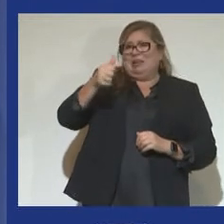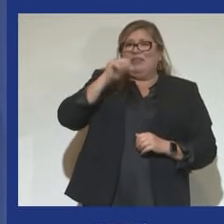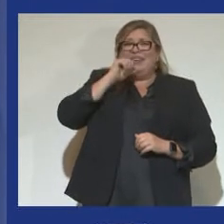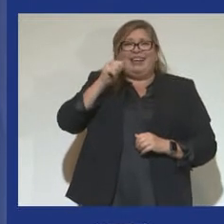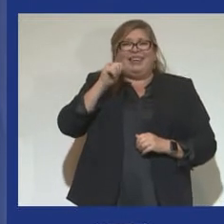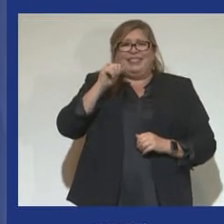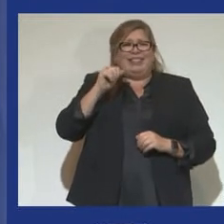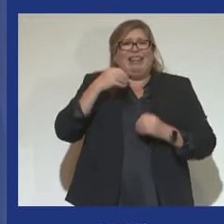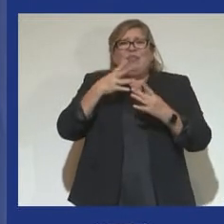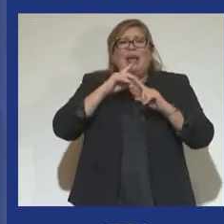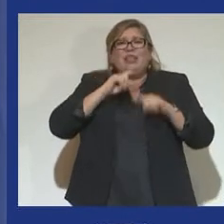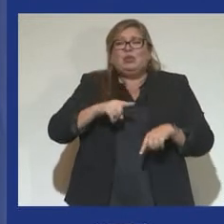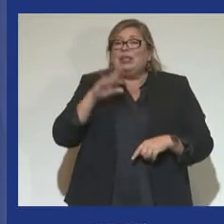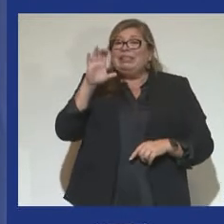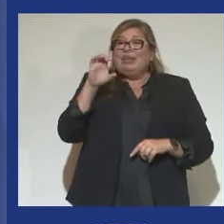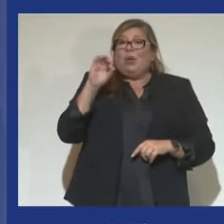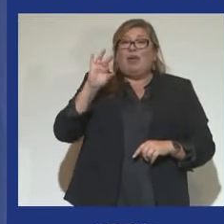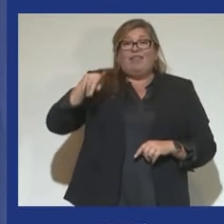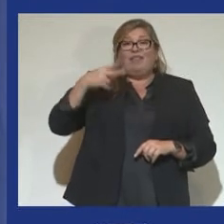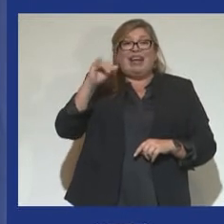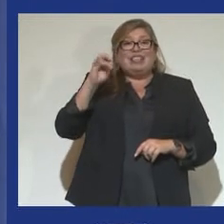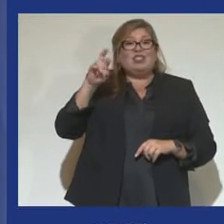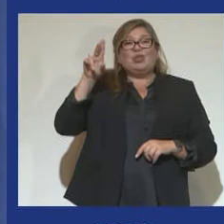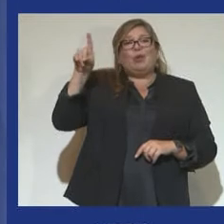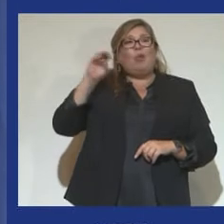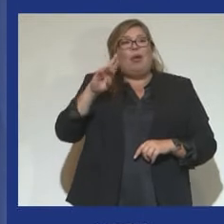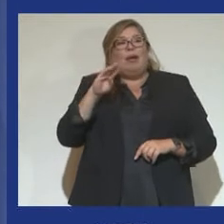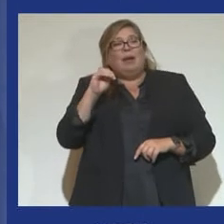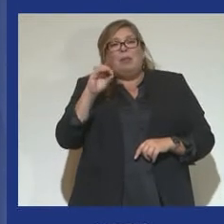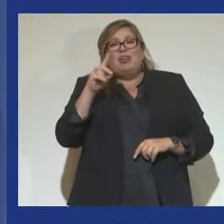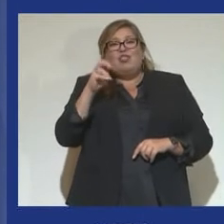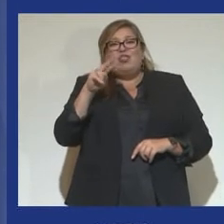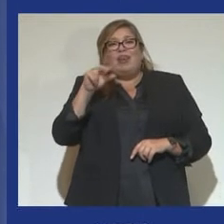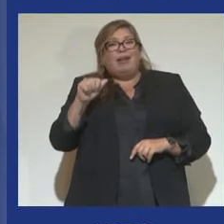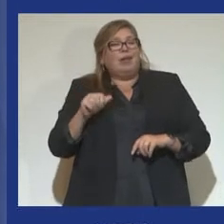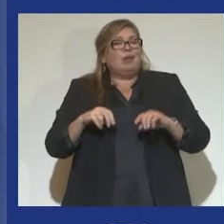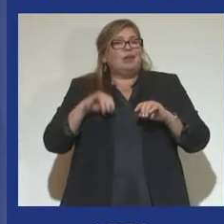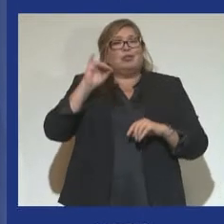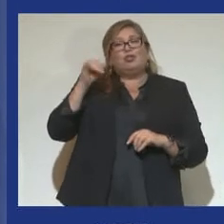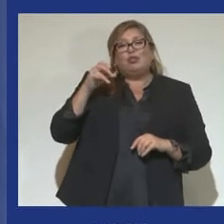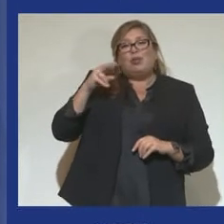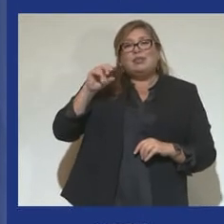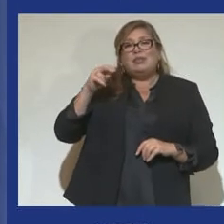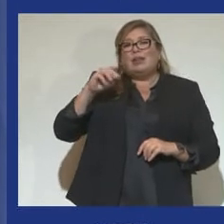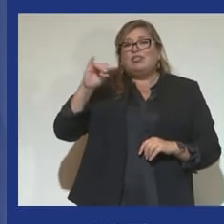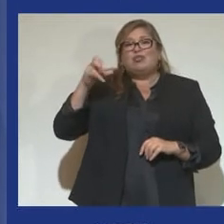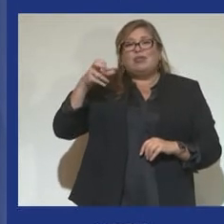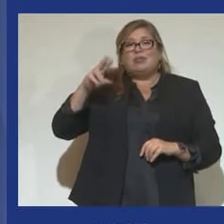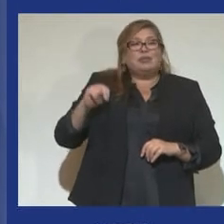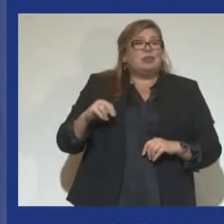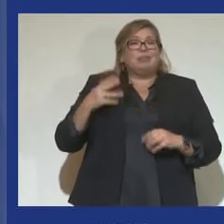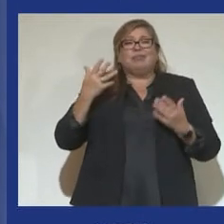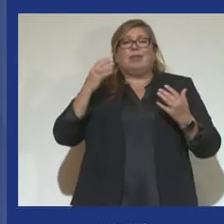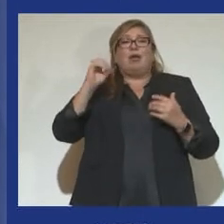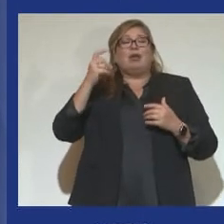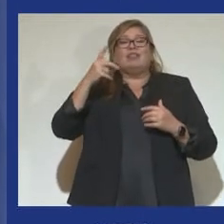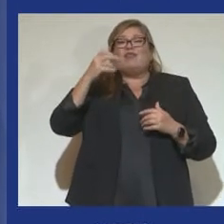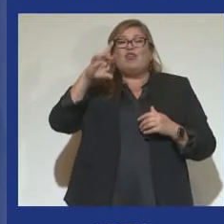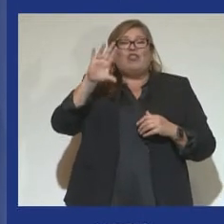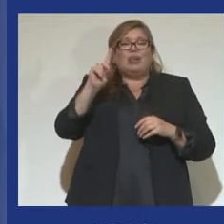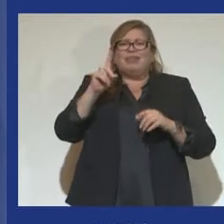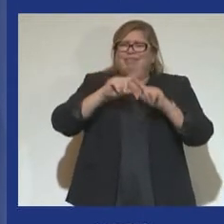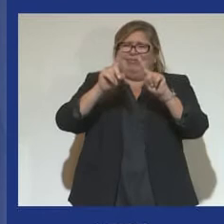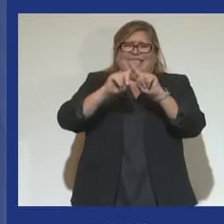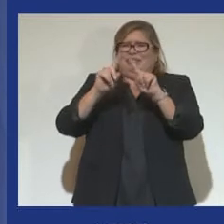esa pregunta el presidente decidió de facer o de moderna el jey jey la gente de que son